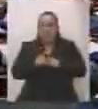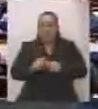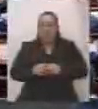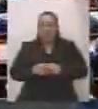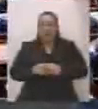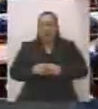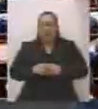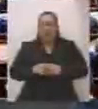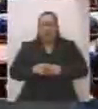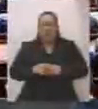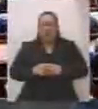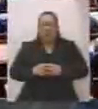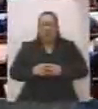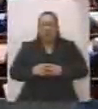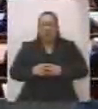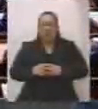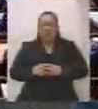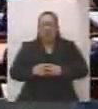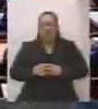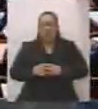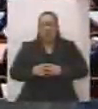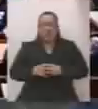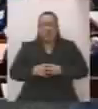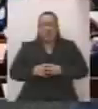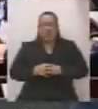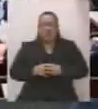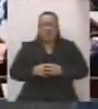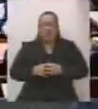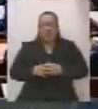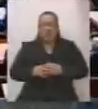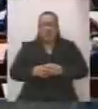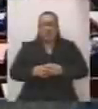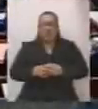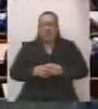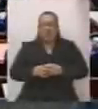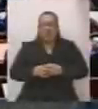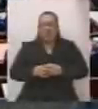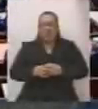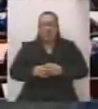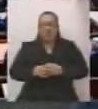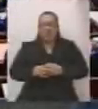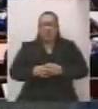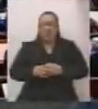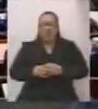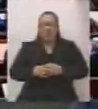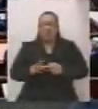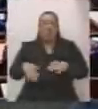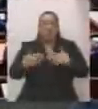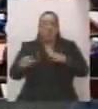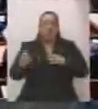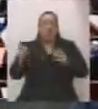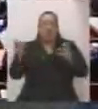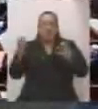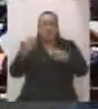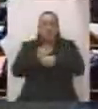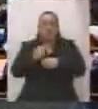toda la producción tiene que ser interna, nacional. No puede haber producción a través de las